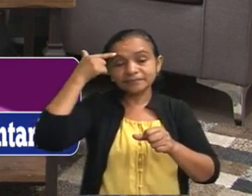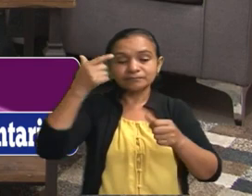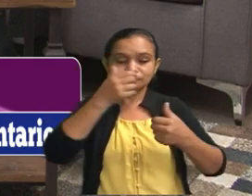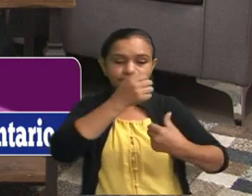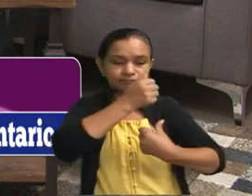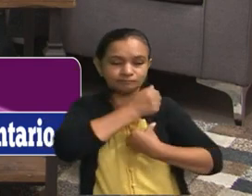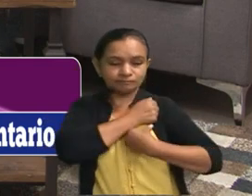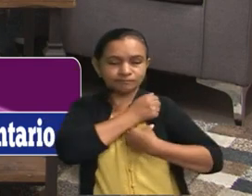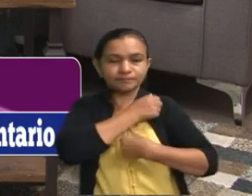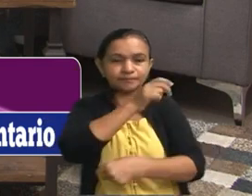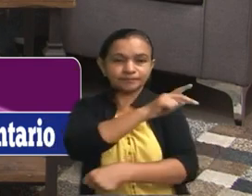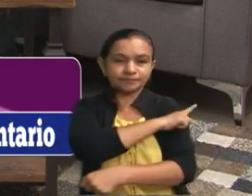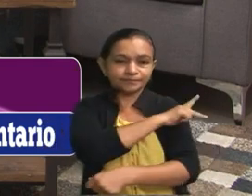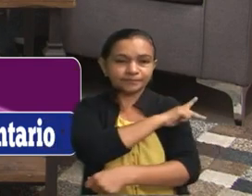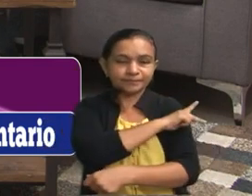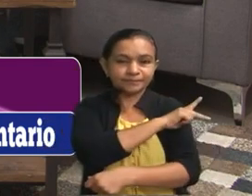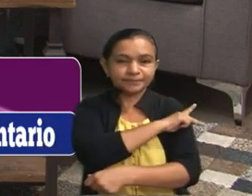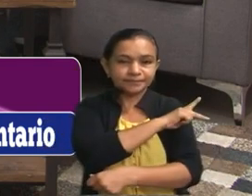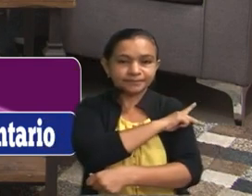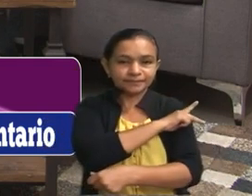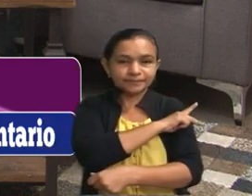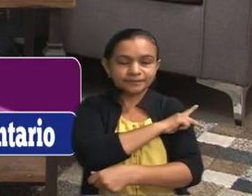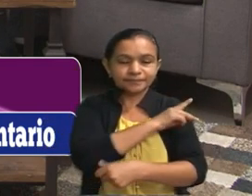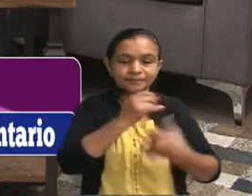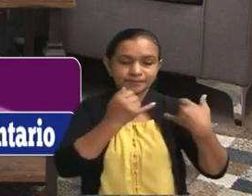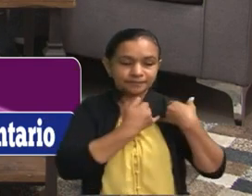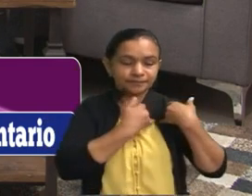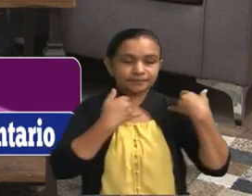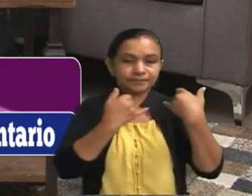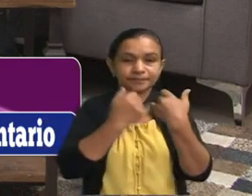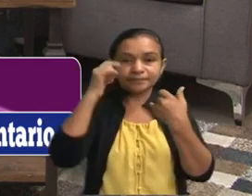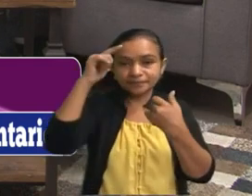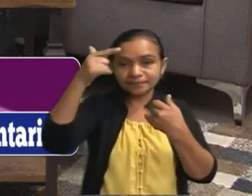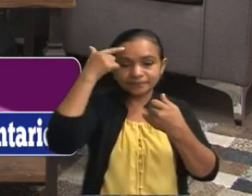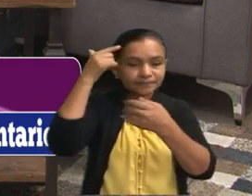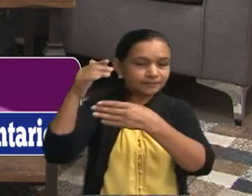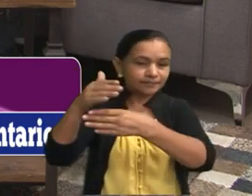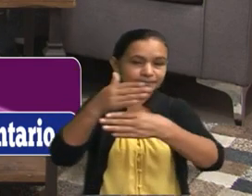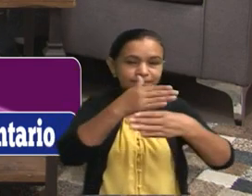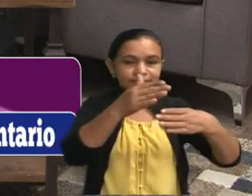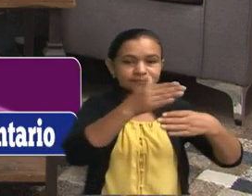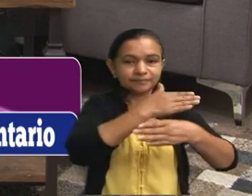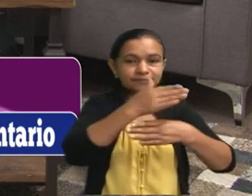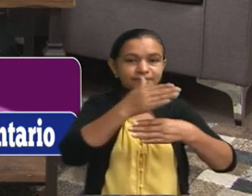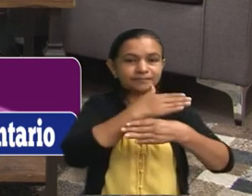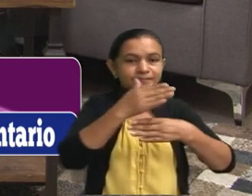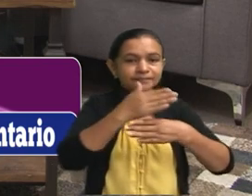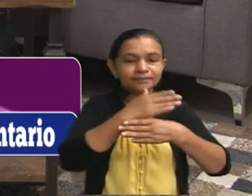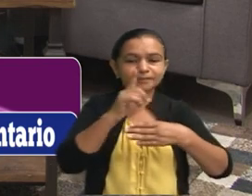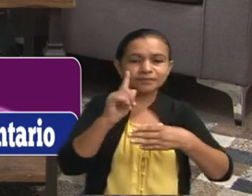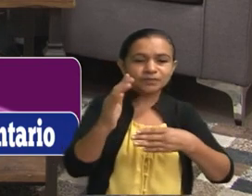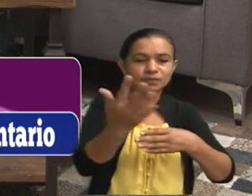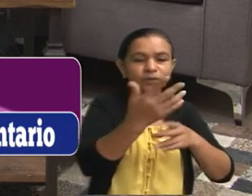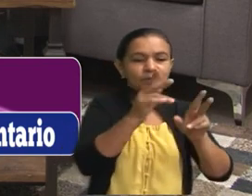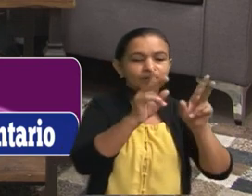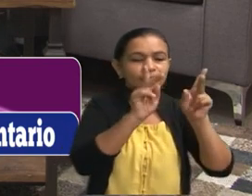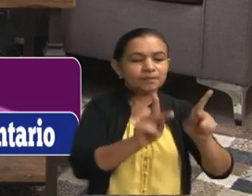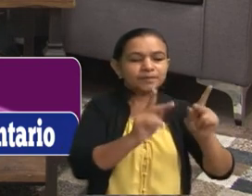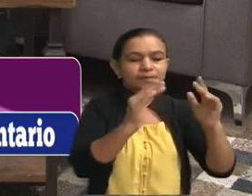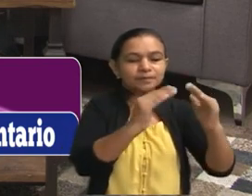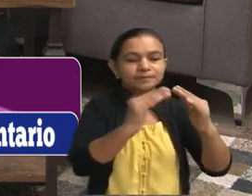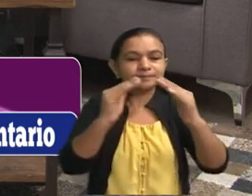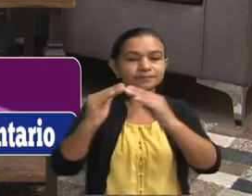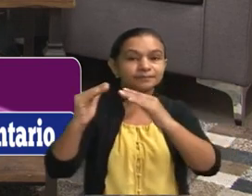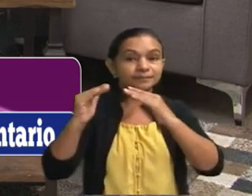ejército, policía, las instituciones del Estado y después también a toda la población. Eso es nuestro